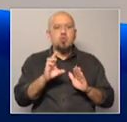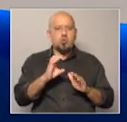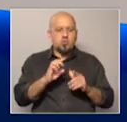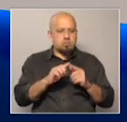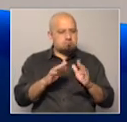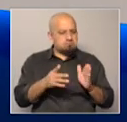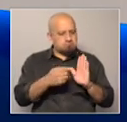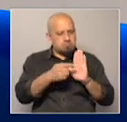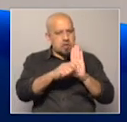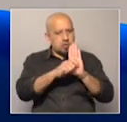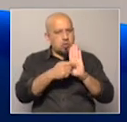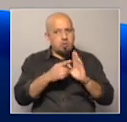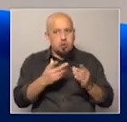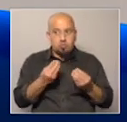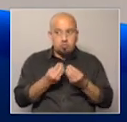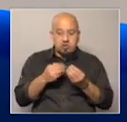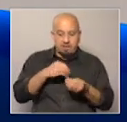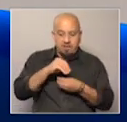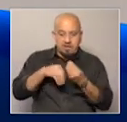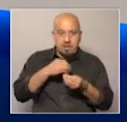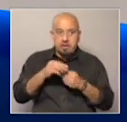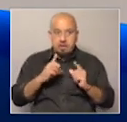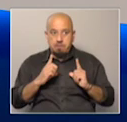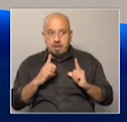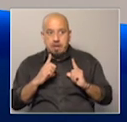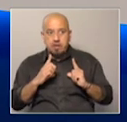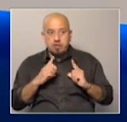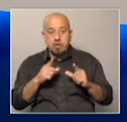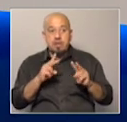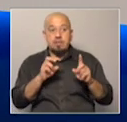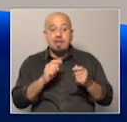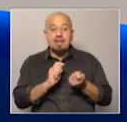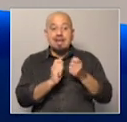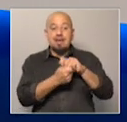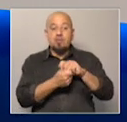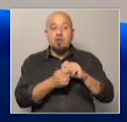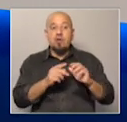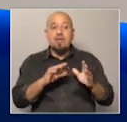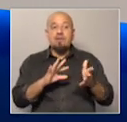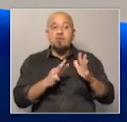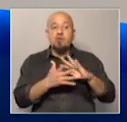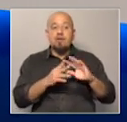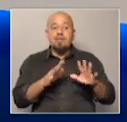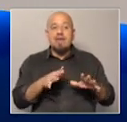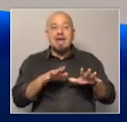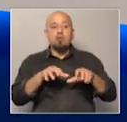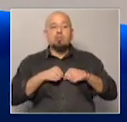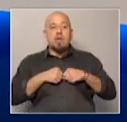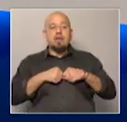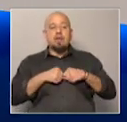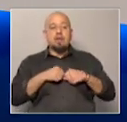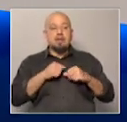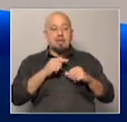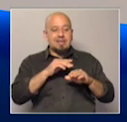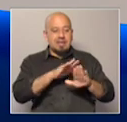pero que para muchas familias que siguen atentamente el tema, el cambio en el régimen de adopciones llamó la atención,